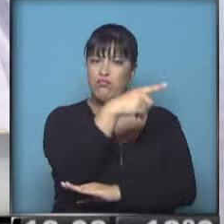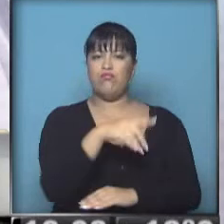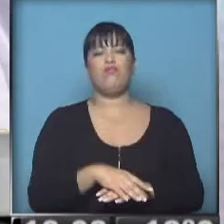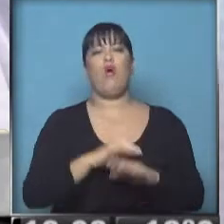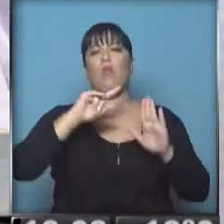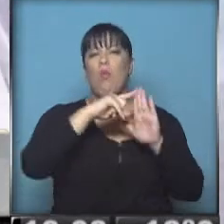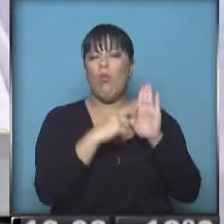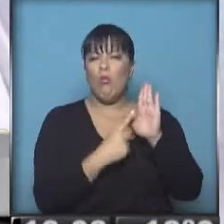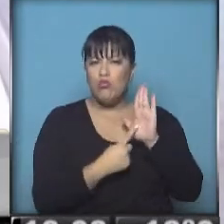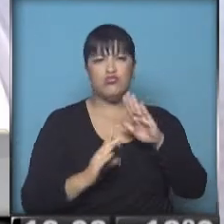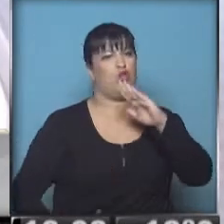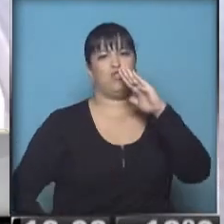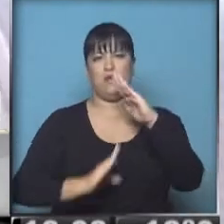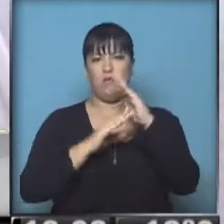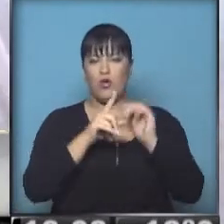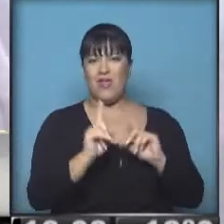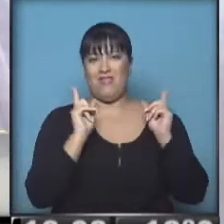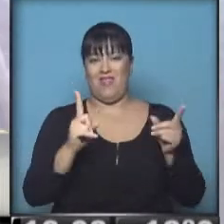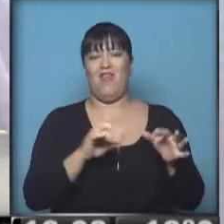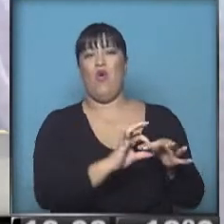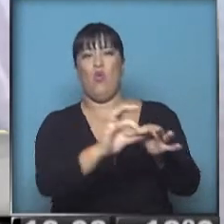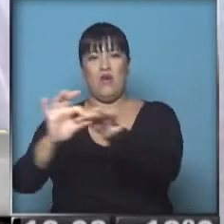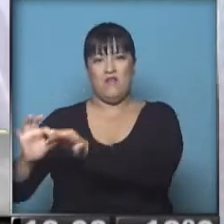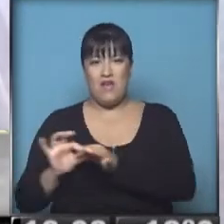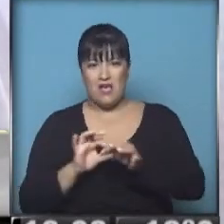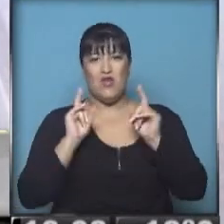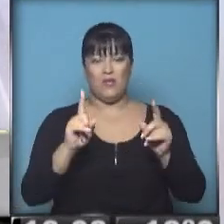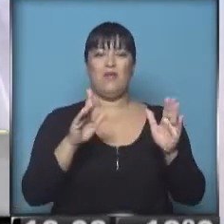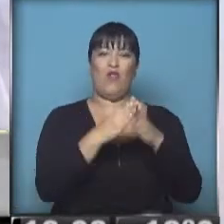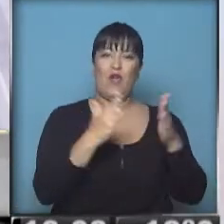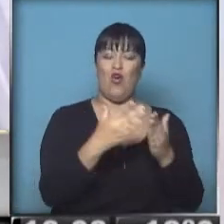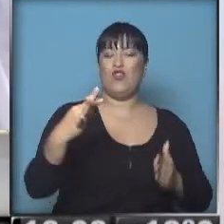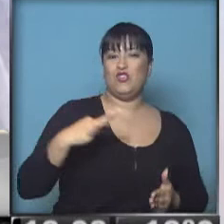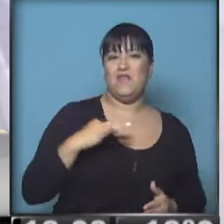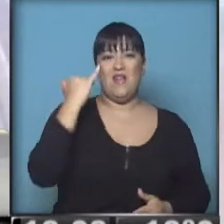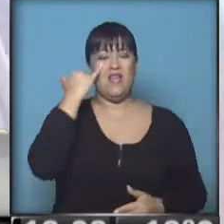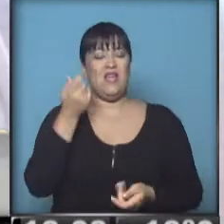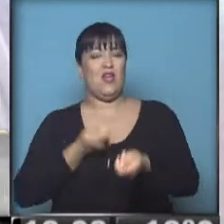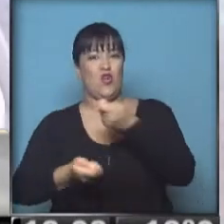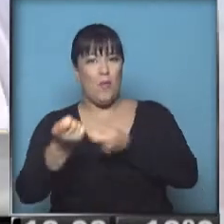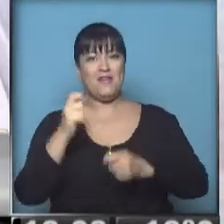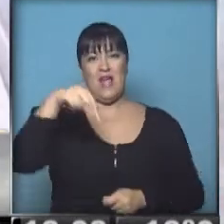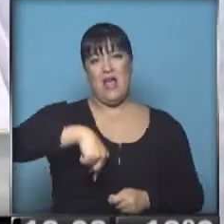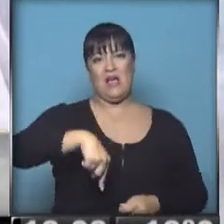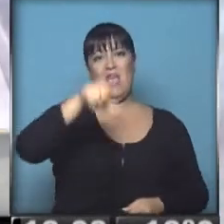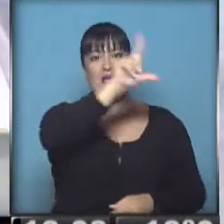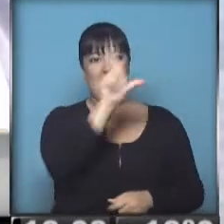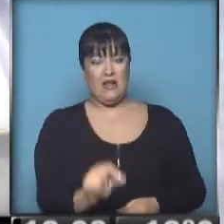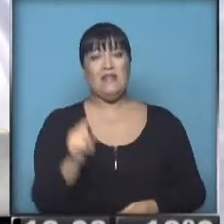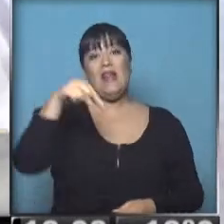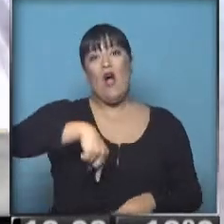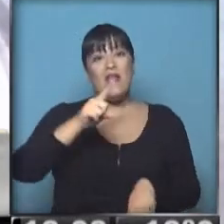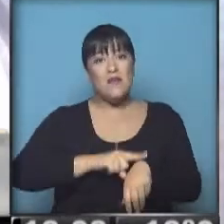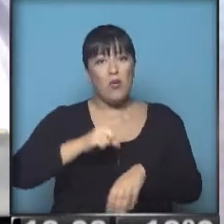puntos centrales de esta unificación de los códigos civil y comercial en la República Argentina. Está hablando en estos